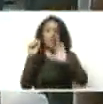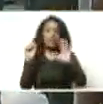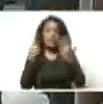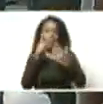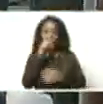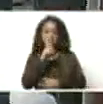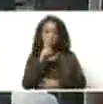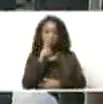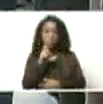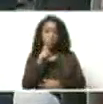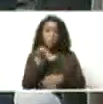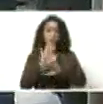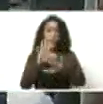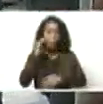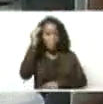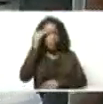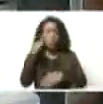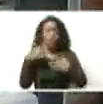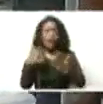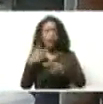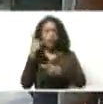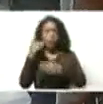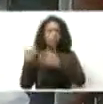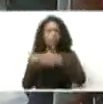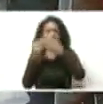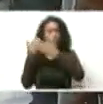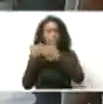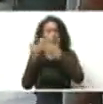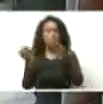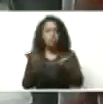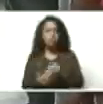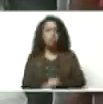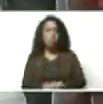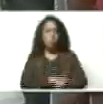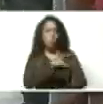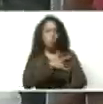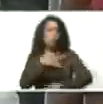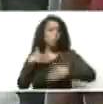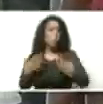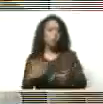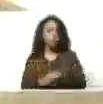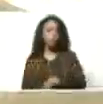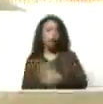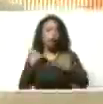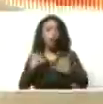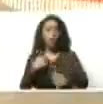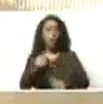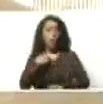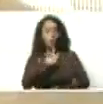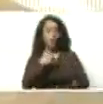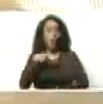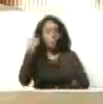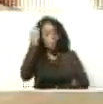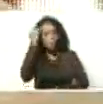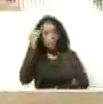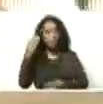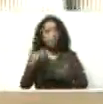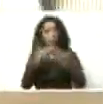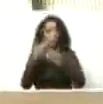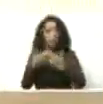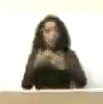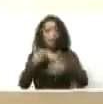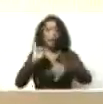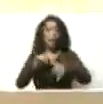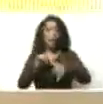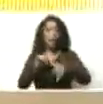sexto año y ya has pensado que vas a estudiar en la universidad actualmente tengo pensado de estudiar ingeniería